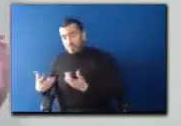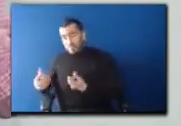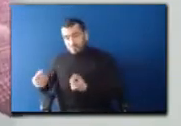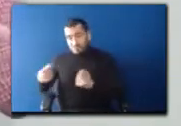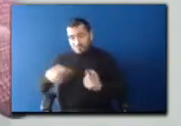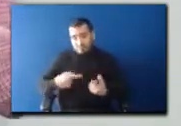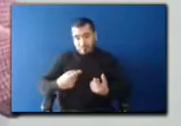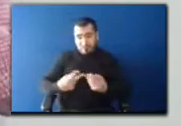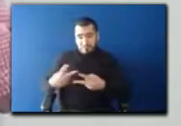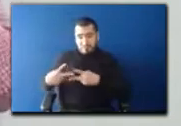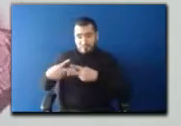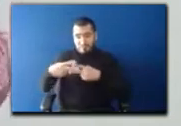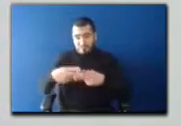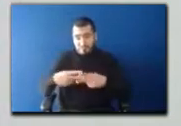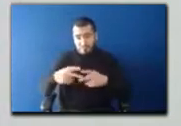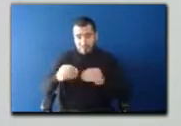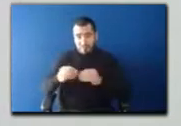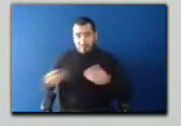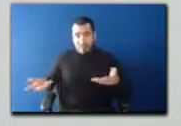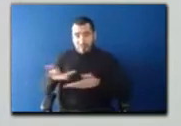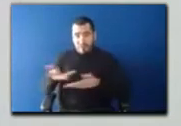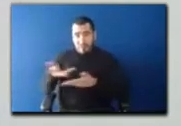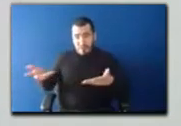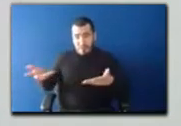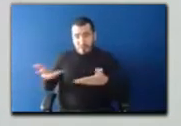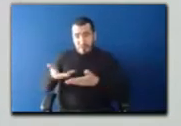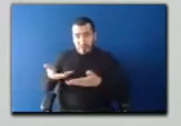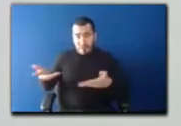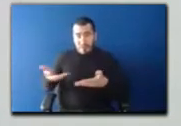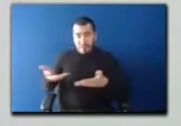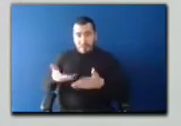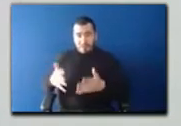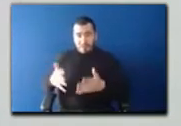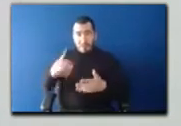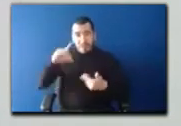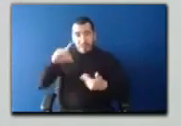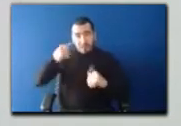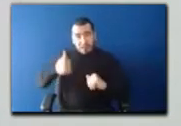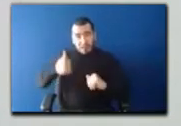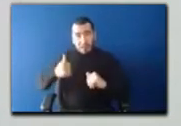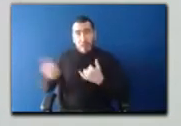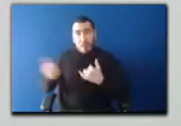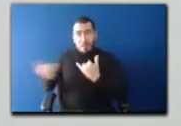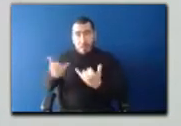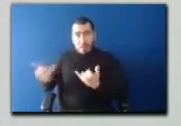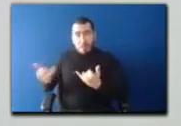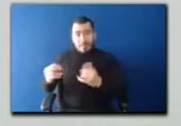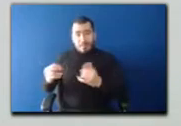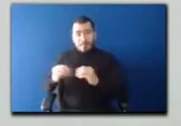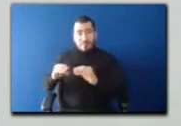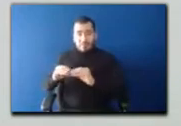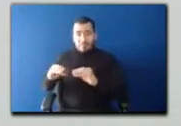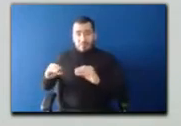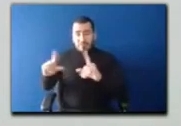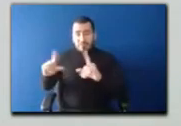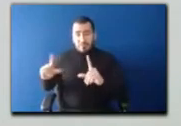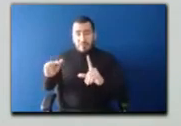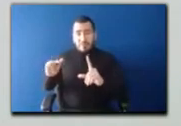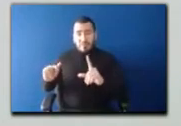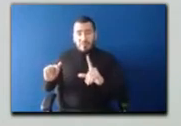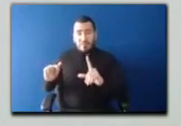o quieren hacer equity. Hay un señor parado en la mitad. Se asumen riesgos directos entre ellos. Ya existe hoy una plataforma. Vienen dos en